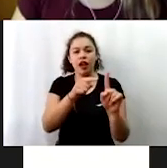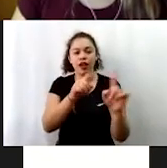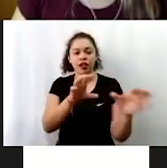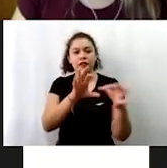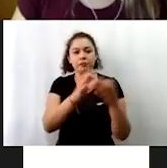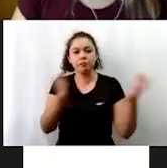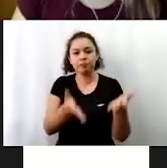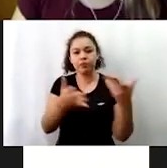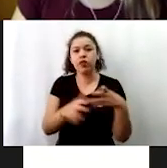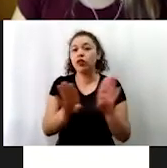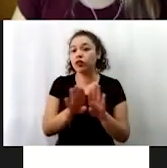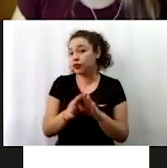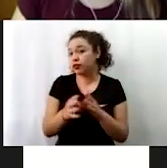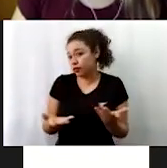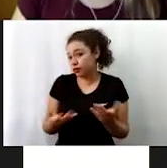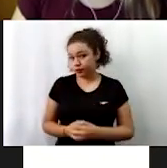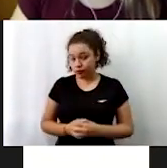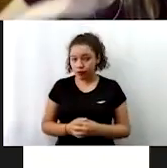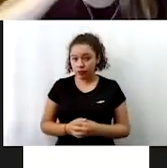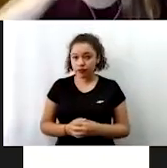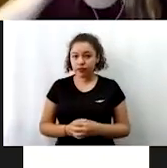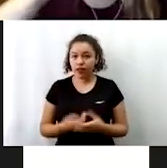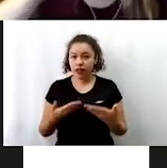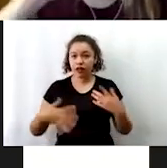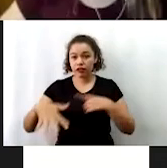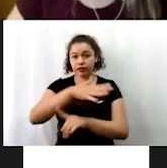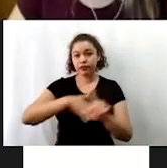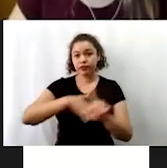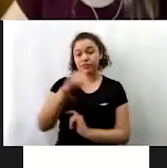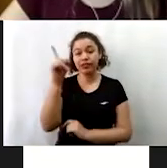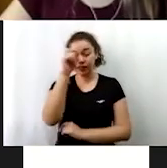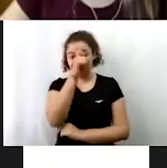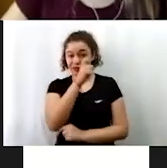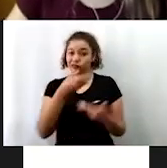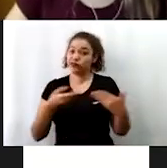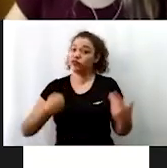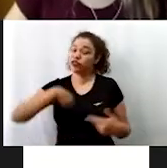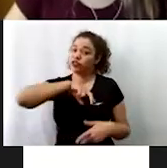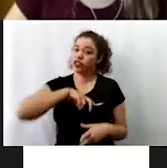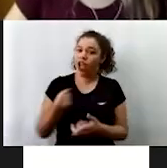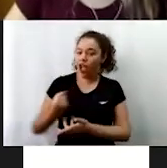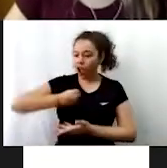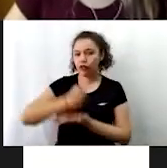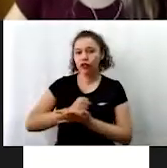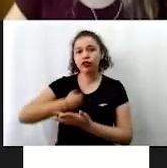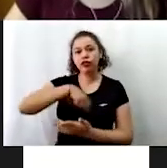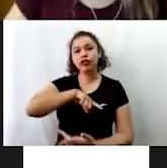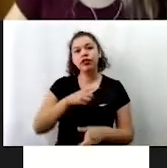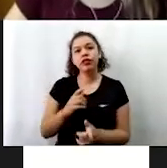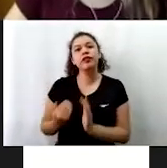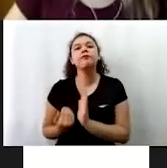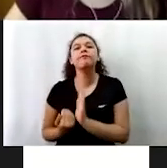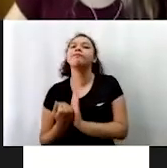contribuyendo. Entonces, este entorno adverso pues nos está obligando a crecer. Entonces creo que